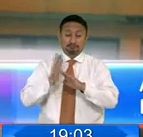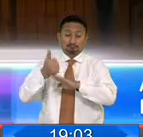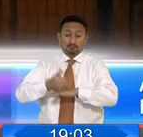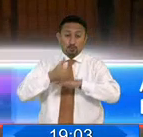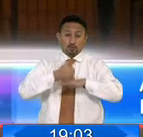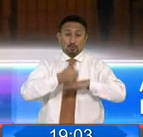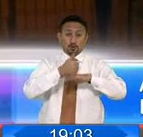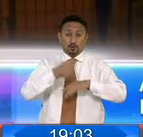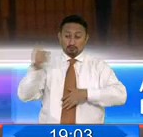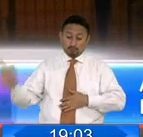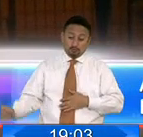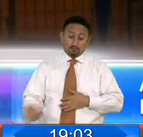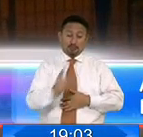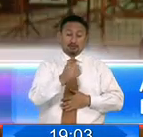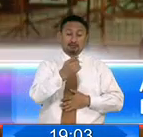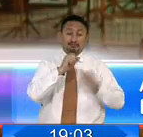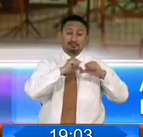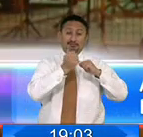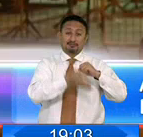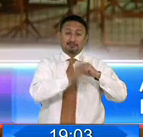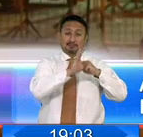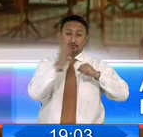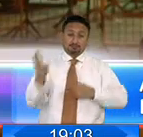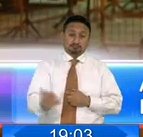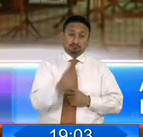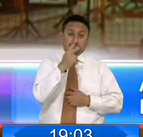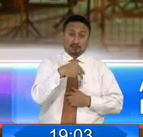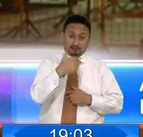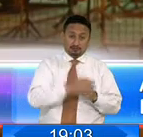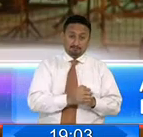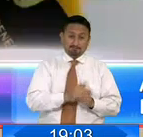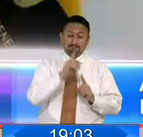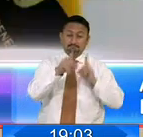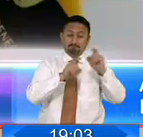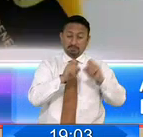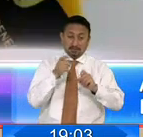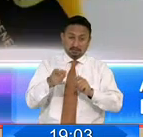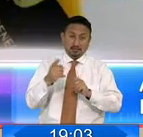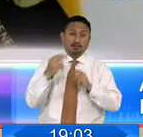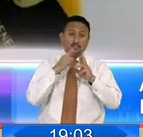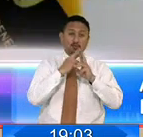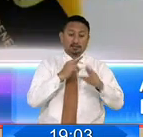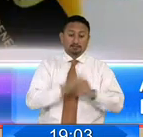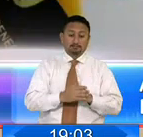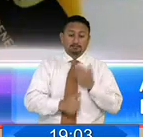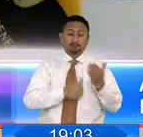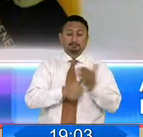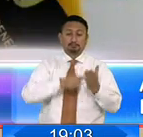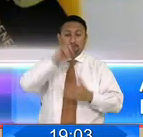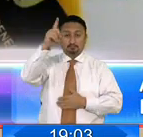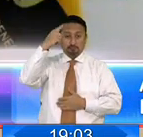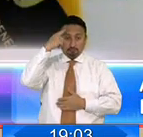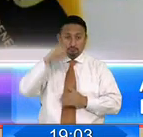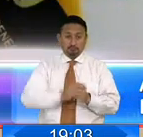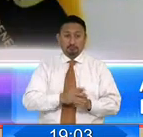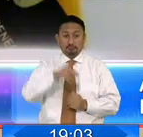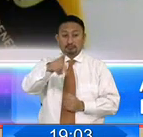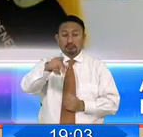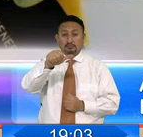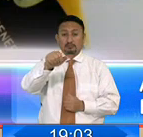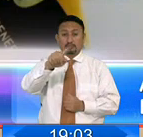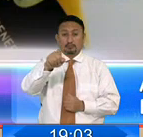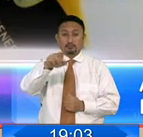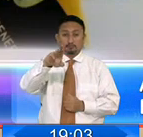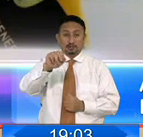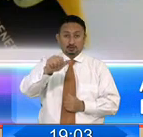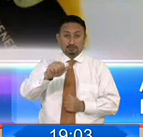autoridades a la asamblea nacional para que den respuesta de lo que ocurre el ministro de gobierno patricio pazmiño considera